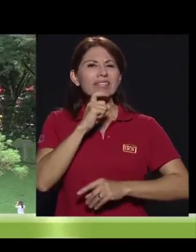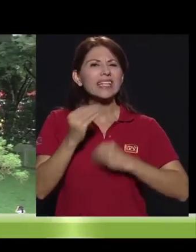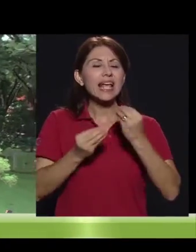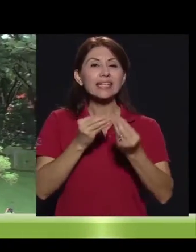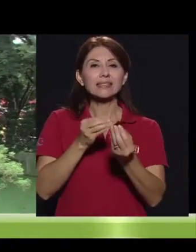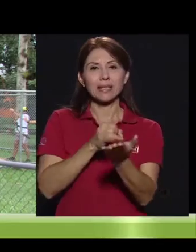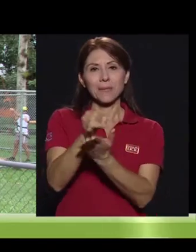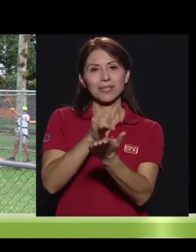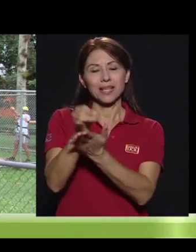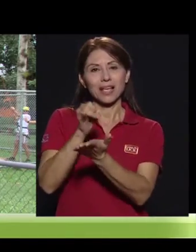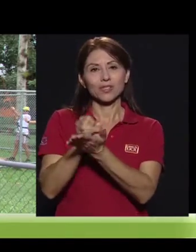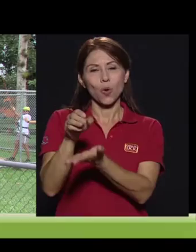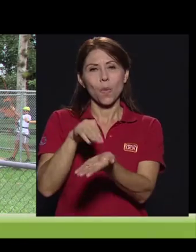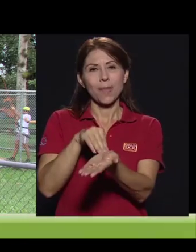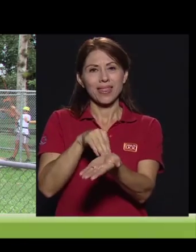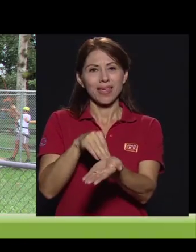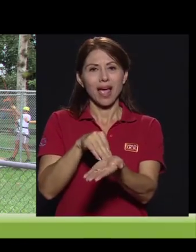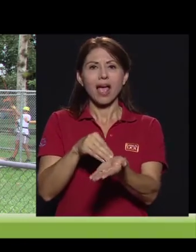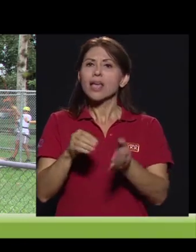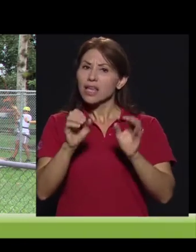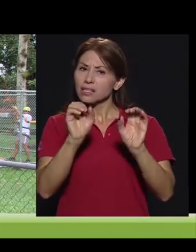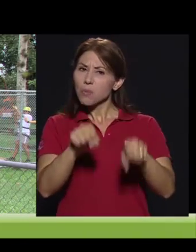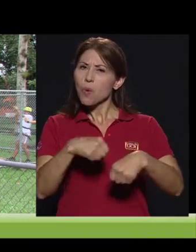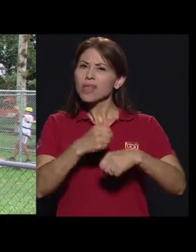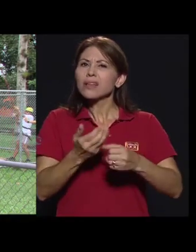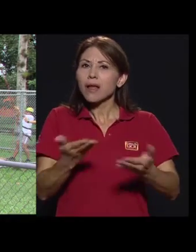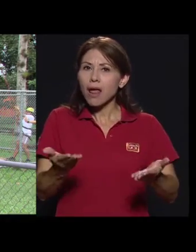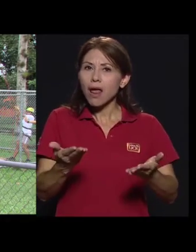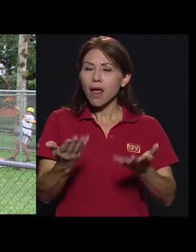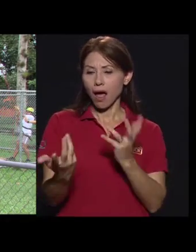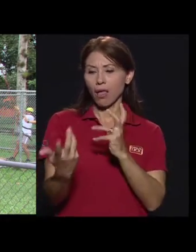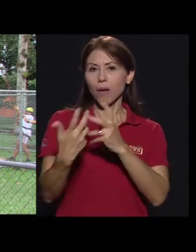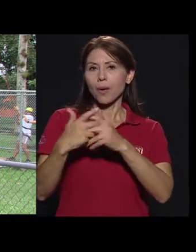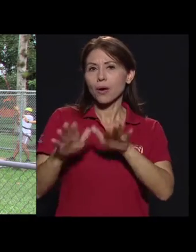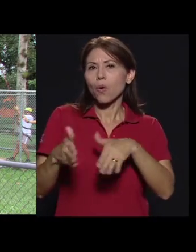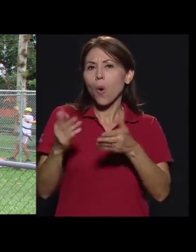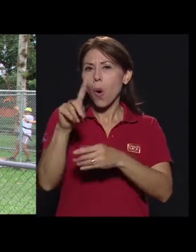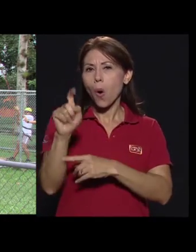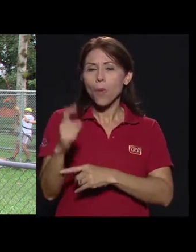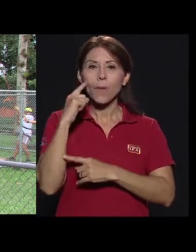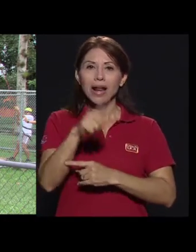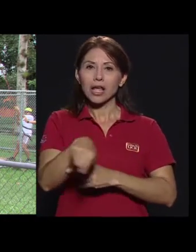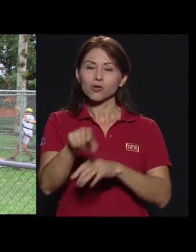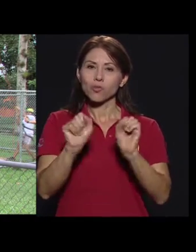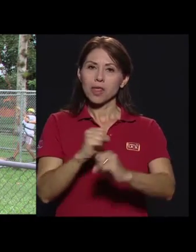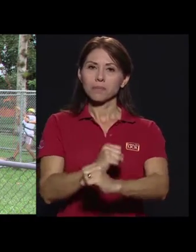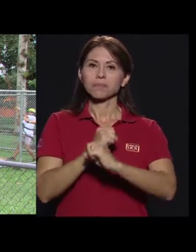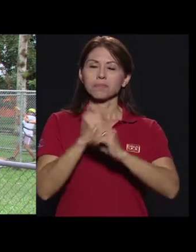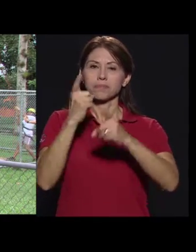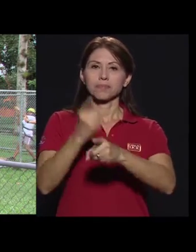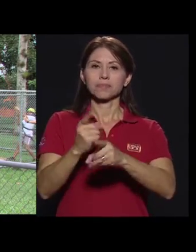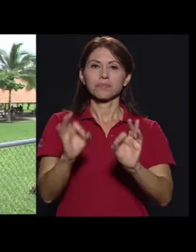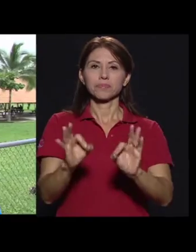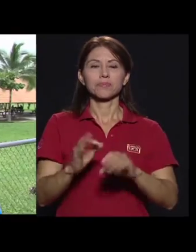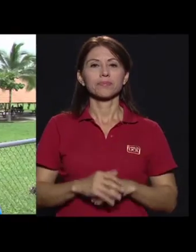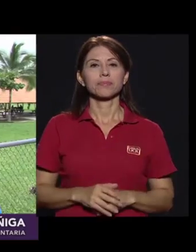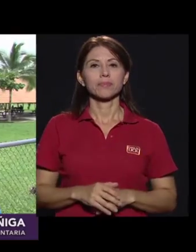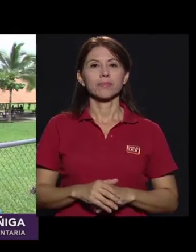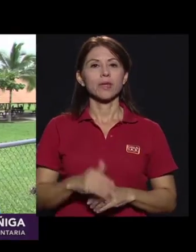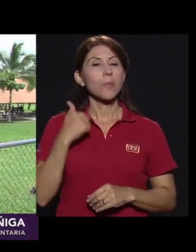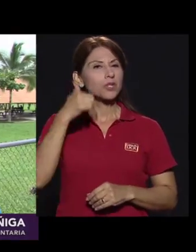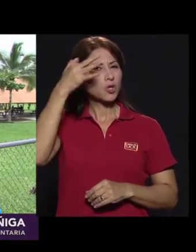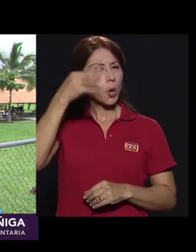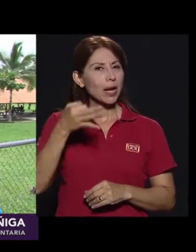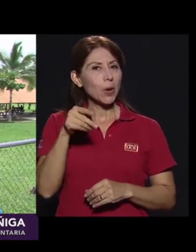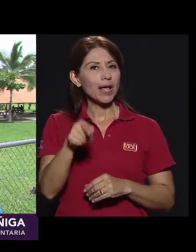es la investigación médica. ¿Qué se puede hacer? ¿Cómo adaptarlo para que ellos puedan realizarlo de manera segura y adecuada? Yo creo que es